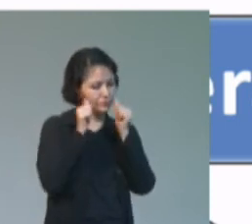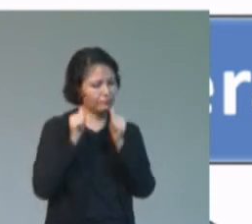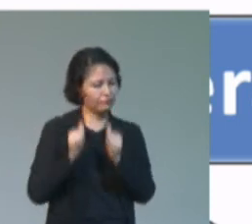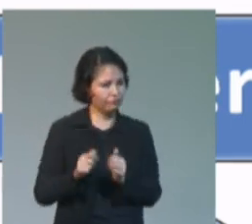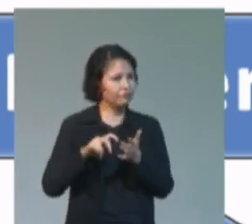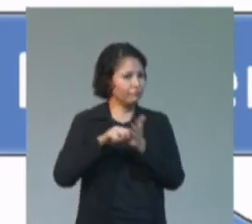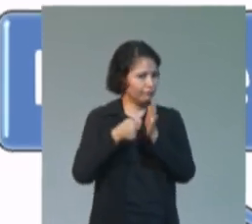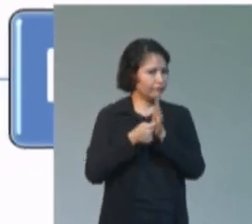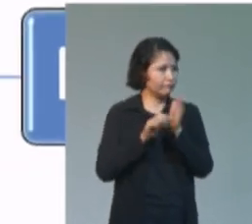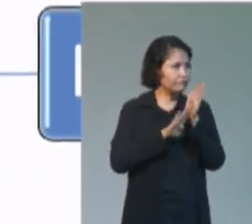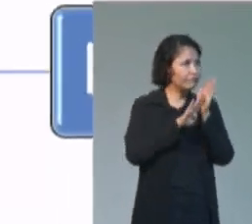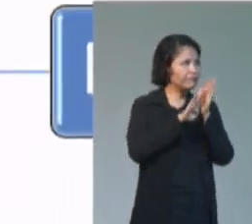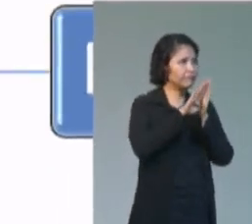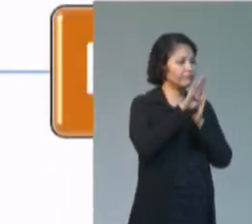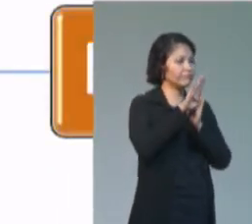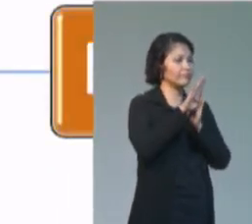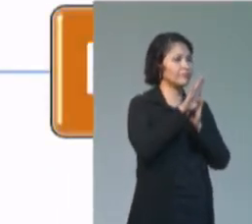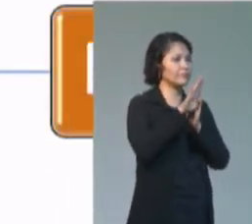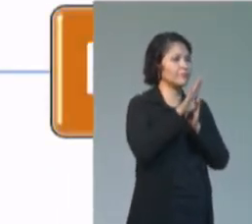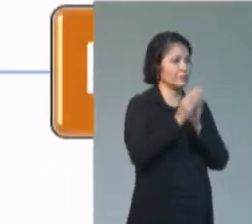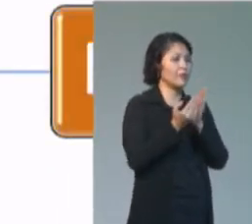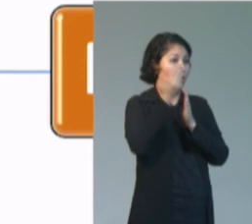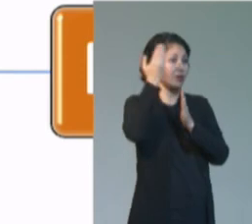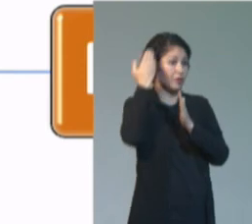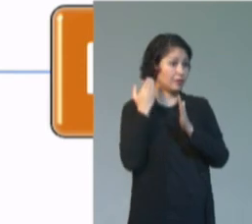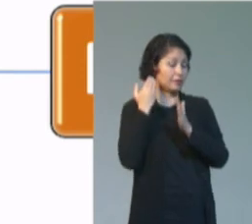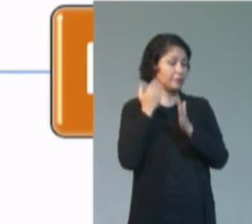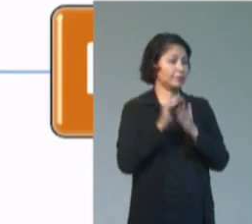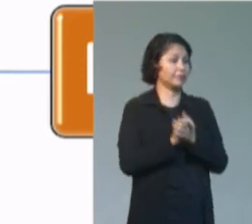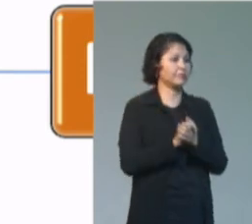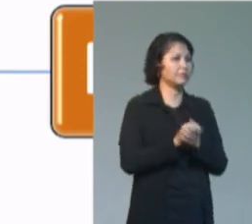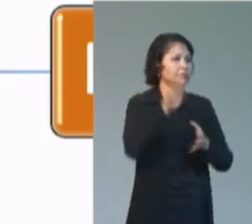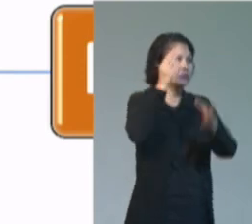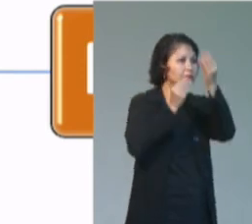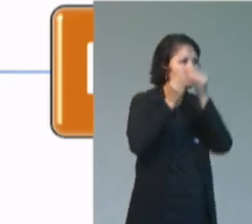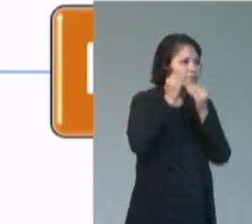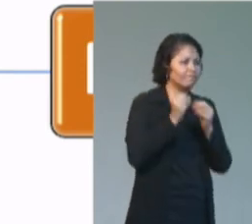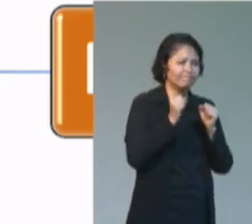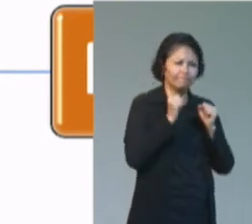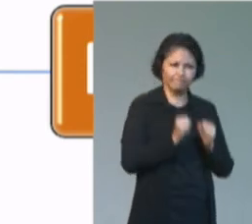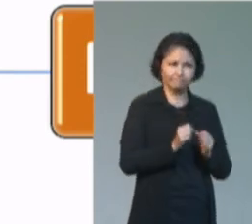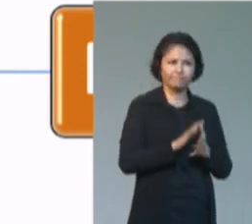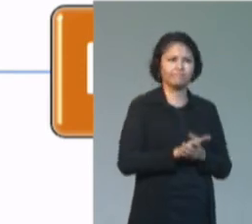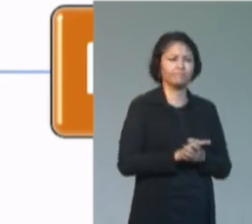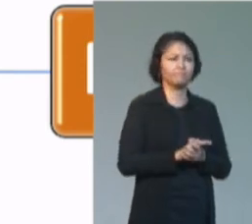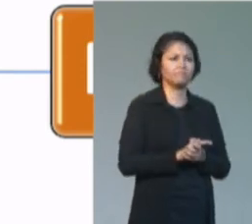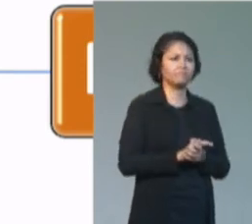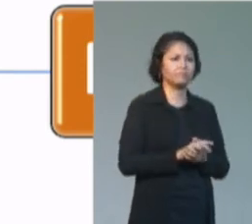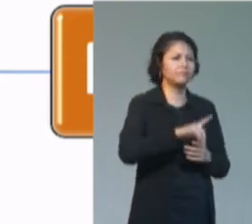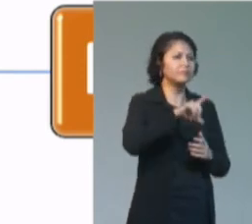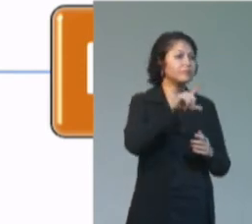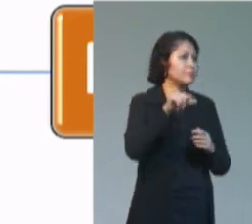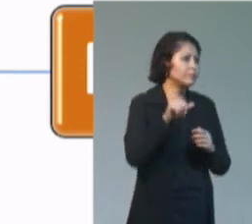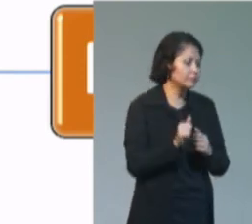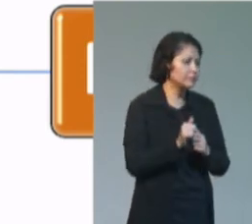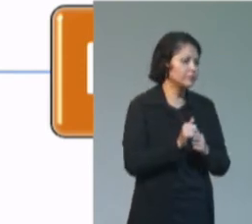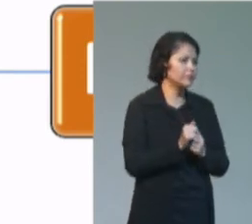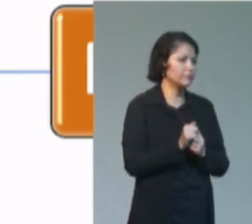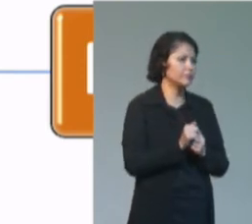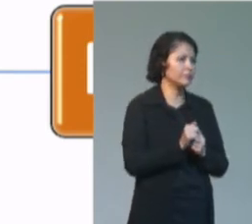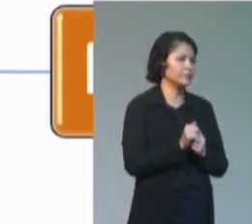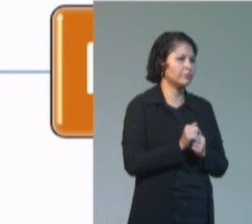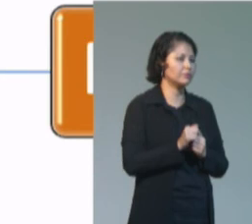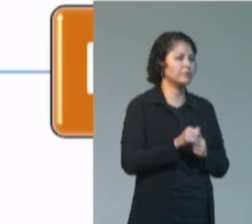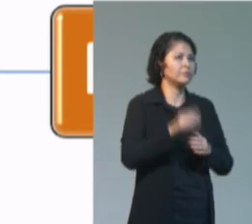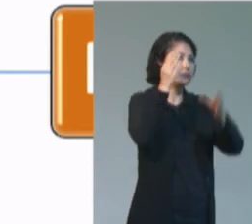tecnológica al principio hemos hablado siempre del elearning un elearning puro y duro' después ahora empezamos a hablar de lo que podría ser un